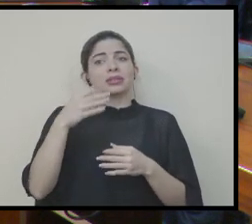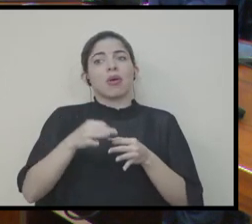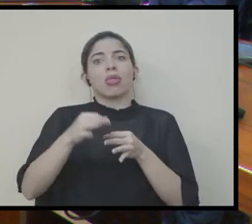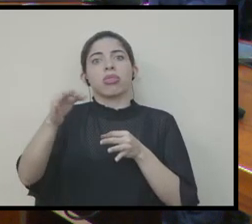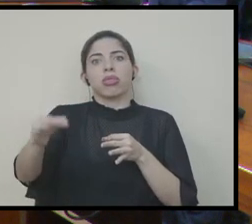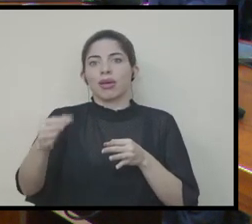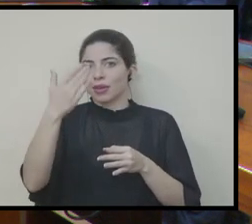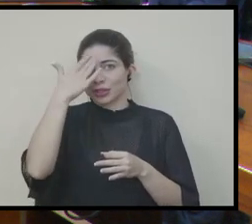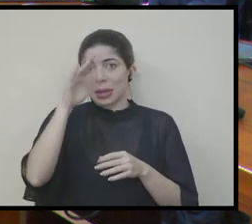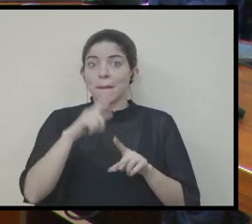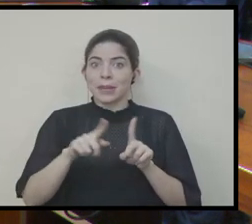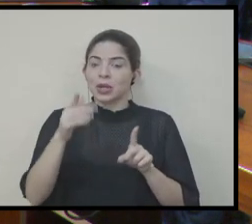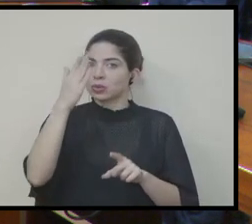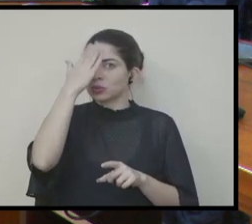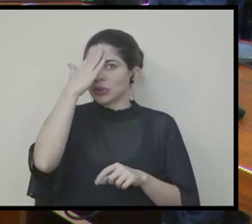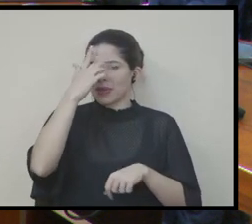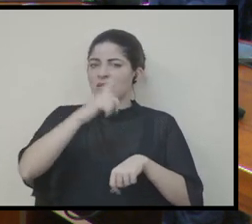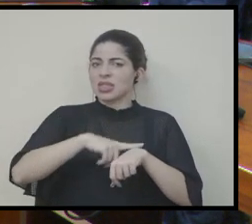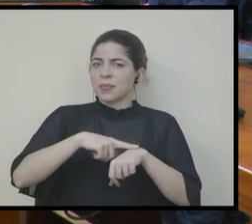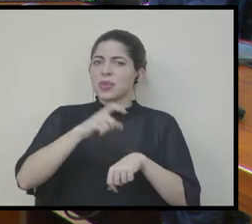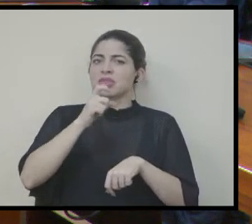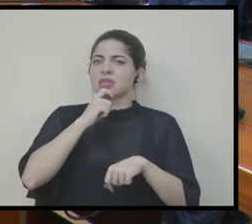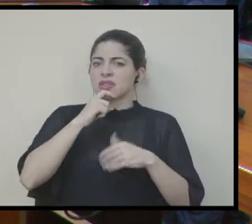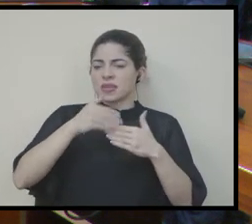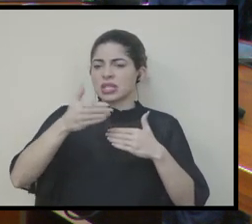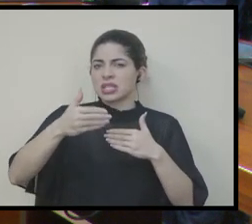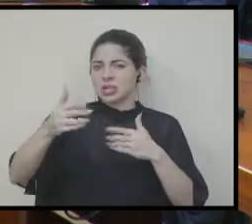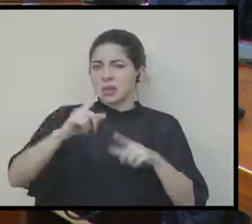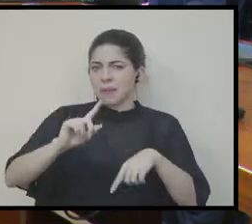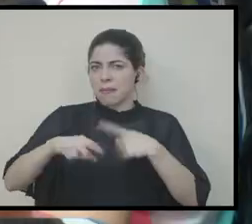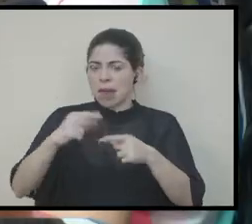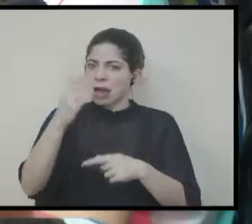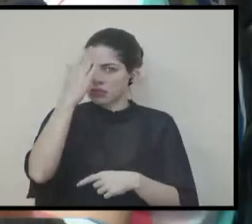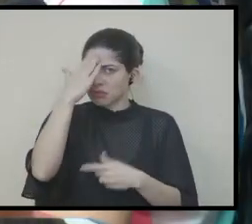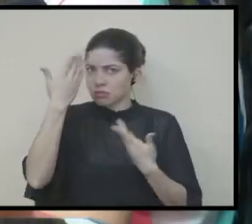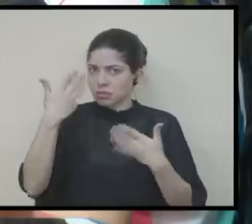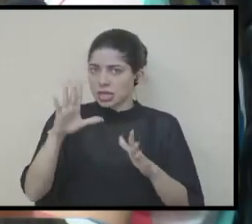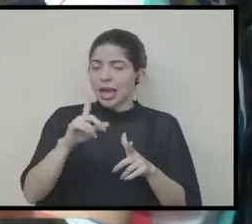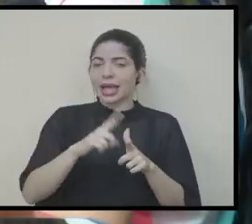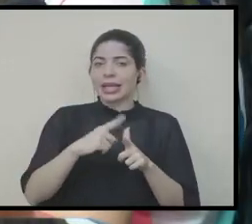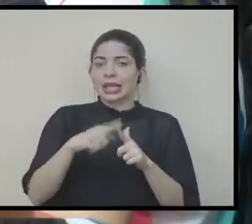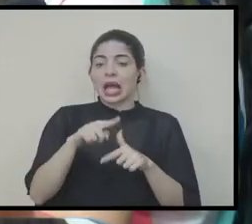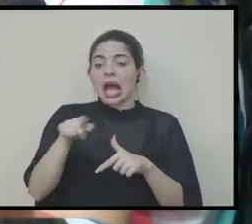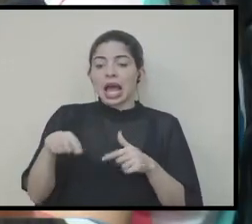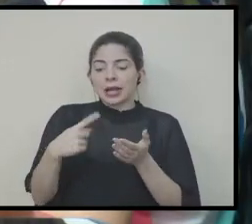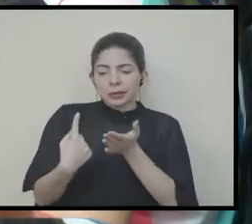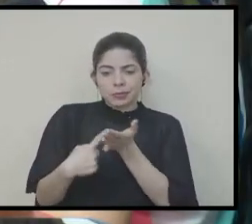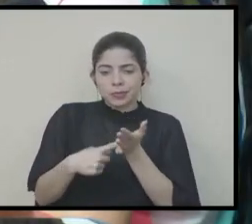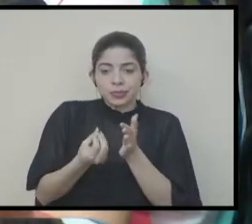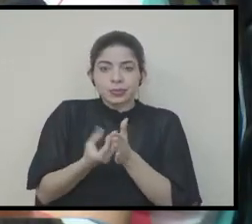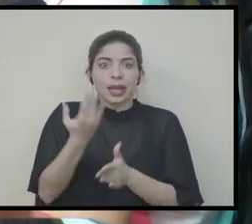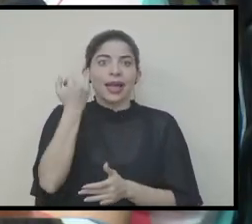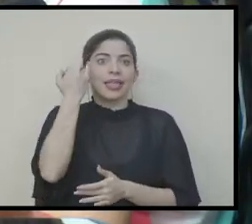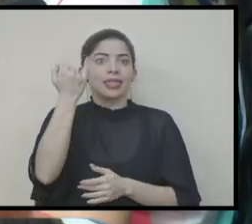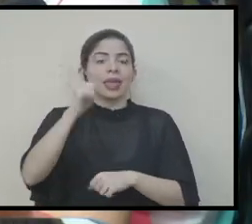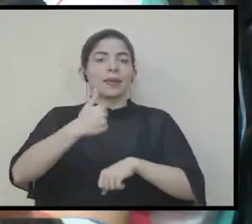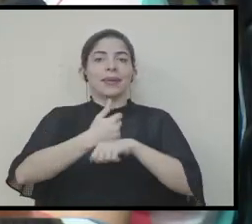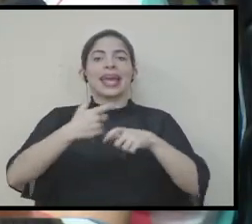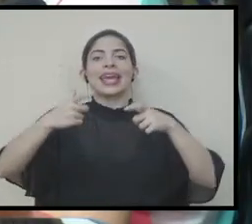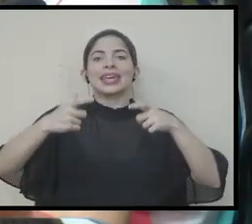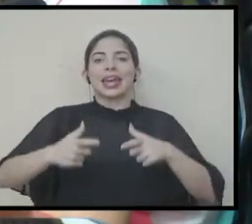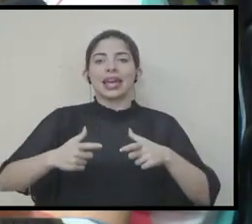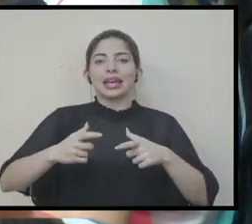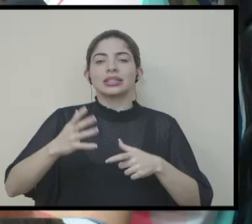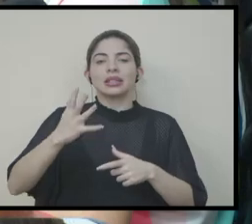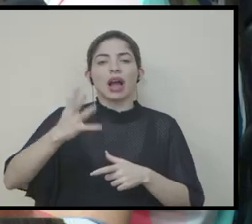tantísimo, pues sí sabíamos que venían tiempos largos y difíciles. Entonces, pues ahí nace la idea de crear Queques de